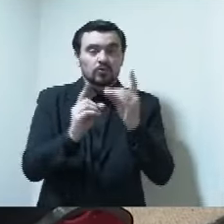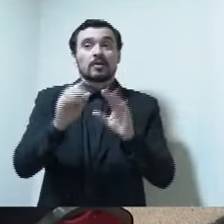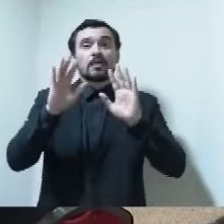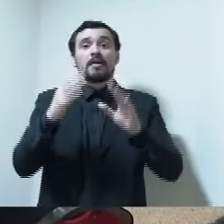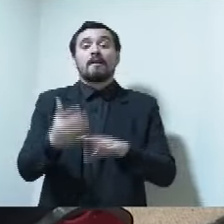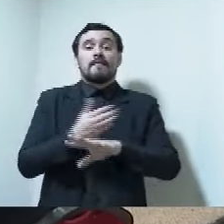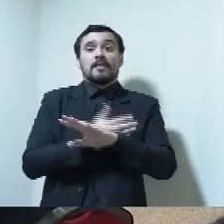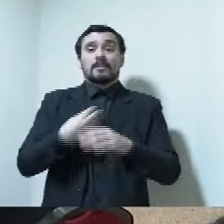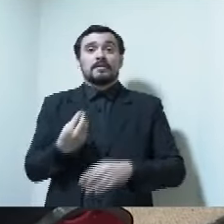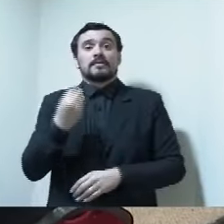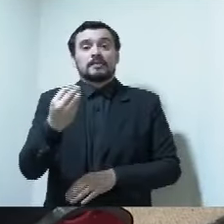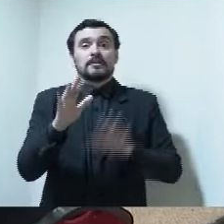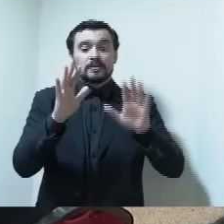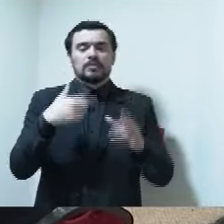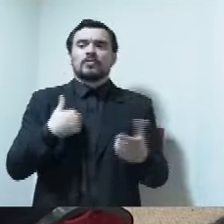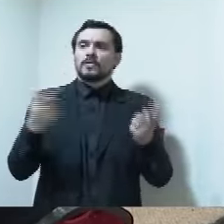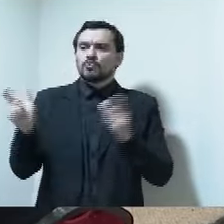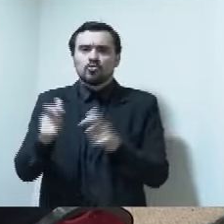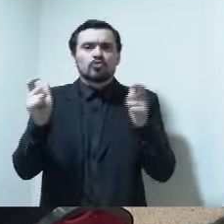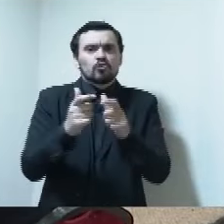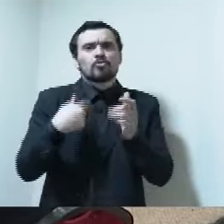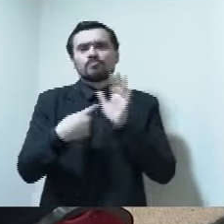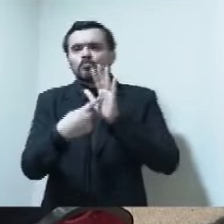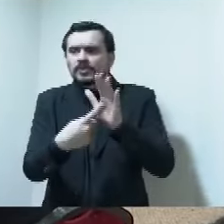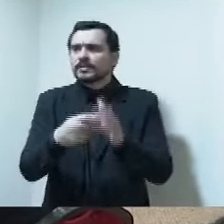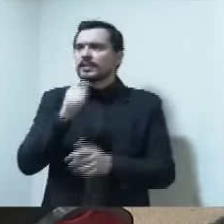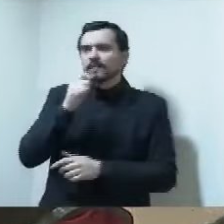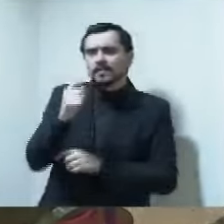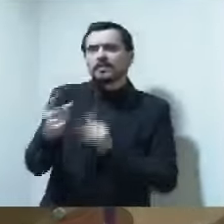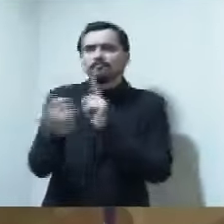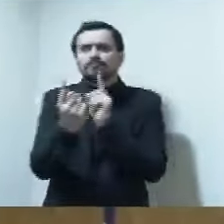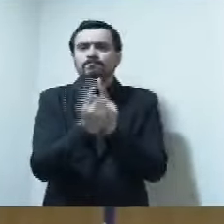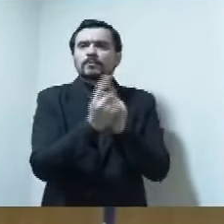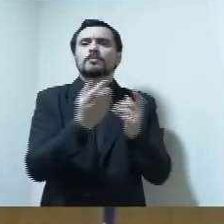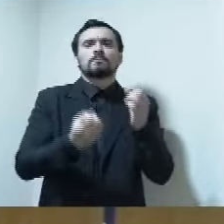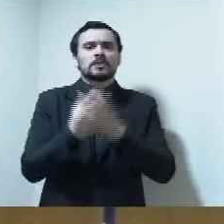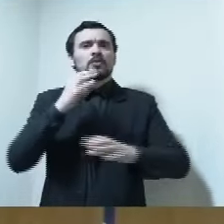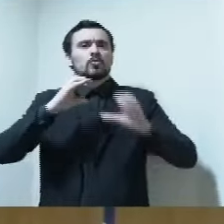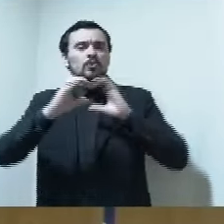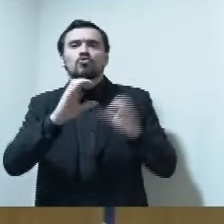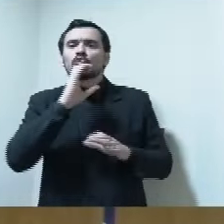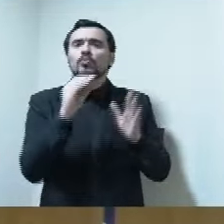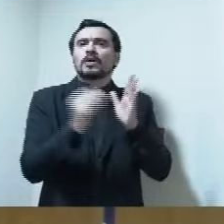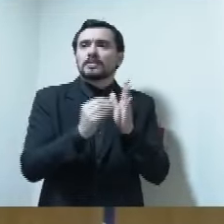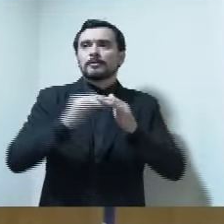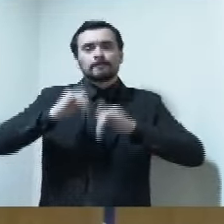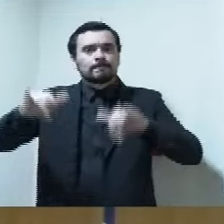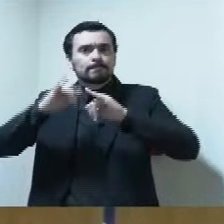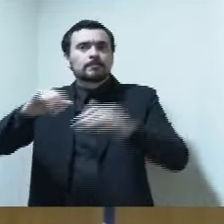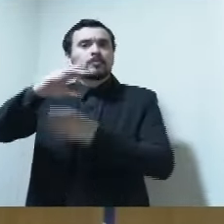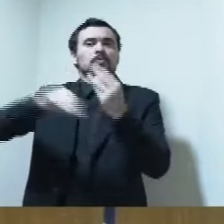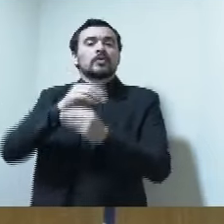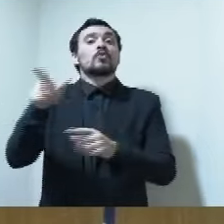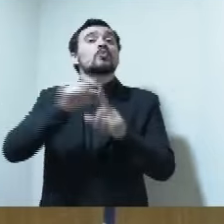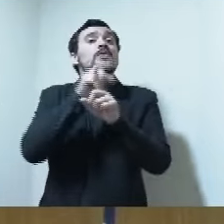asumir. A través de reuniones, presentaciones y entrevistas, empezamos a comunicar el plan de acción a la ciudadanía con el objetivo